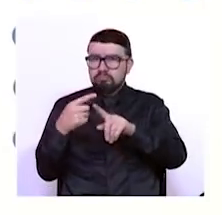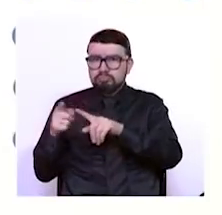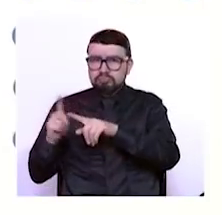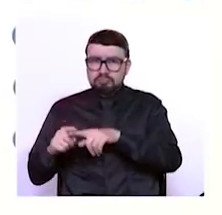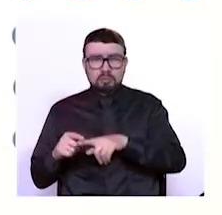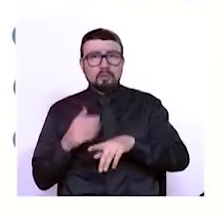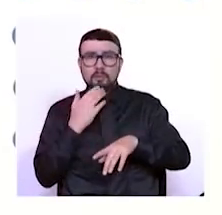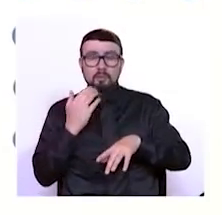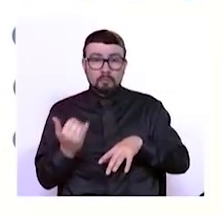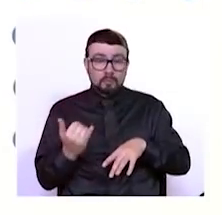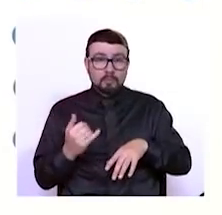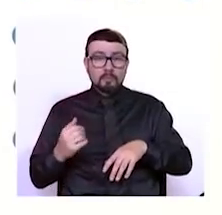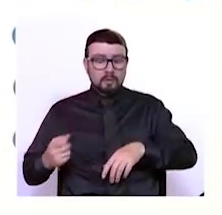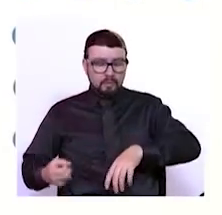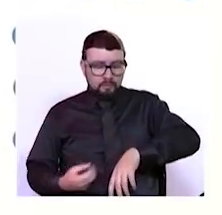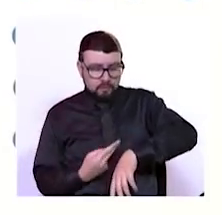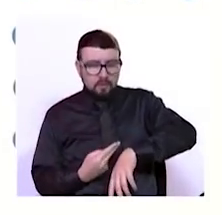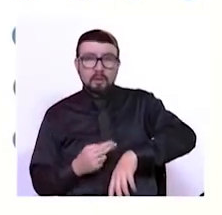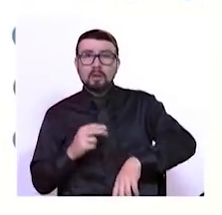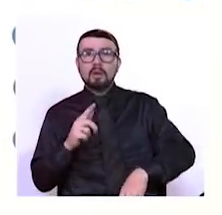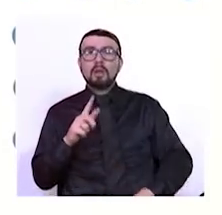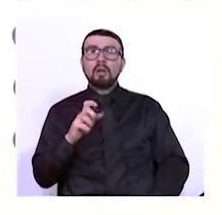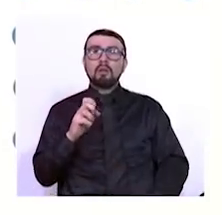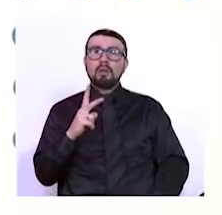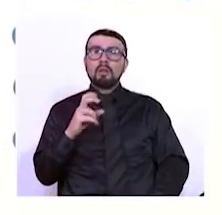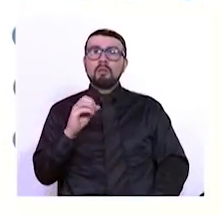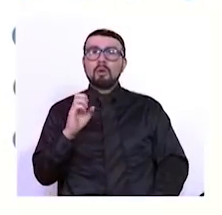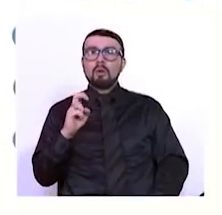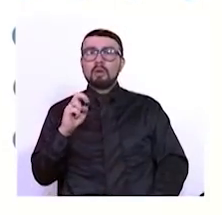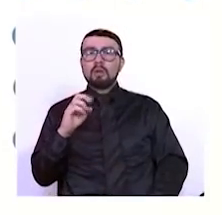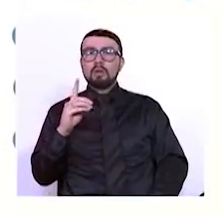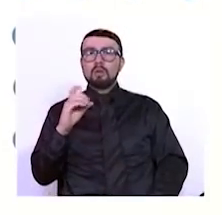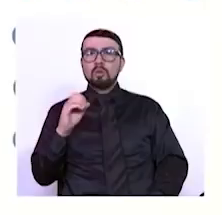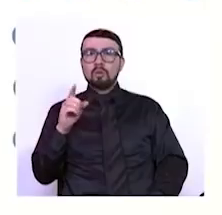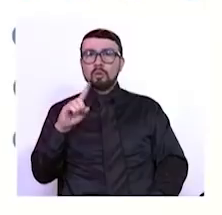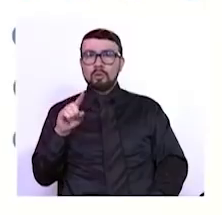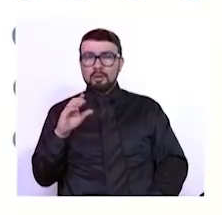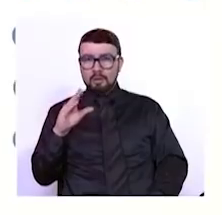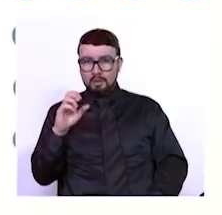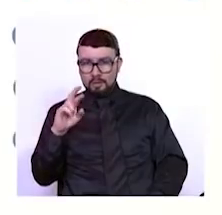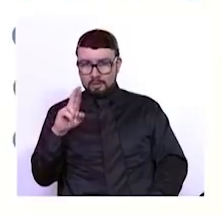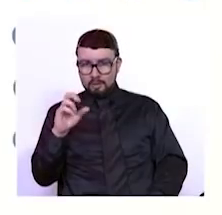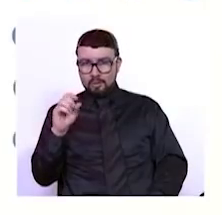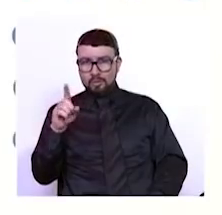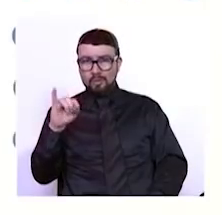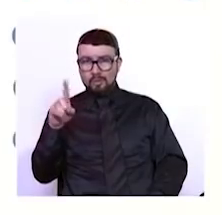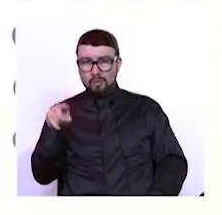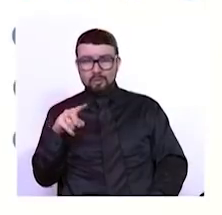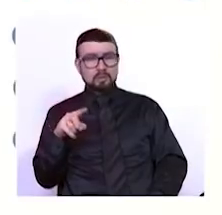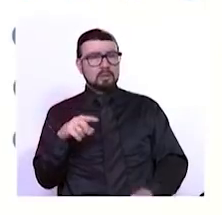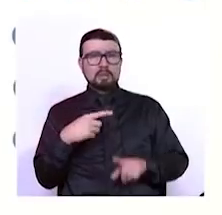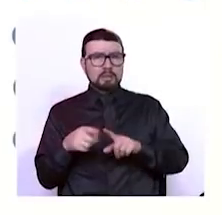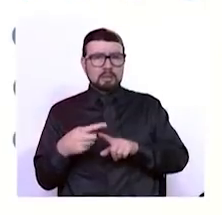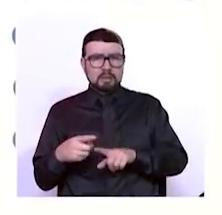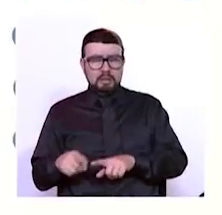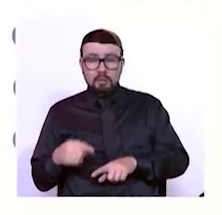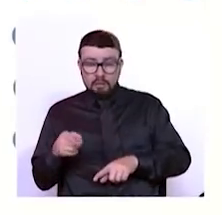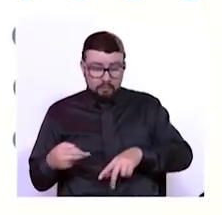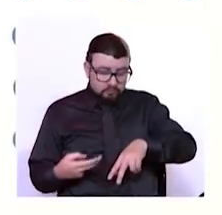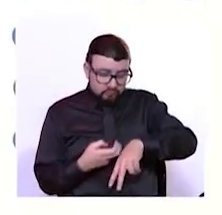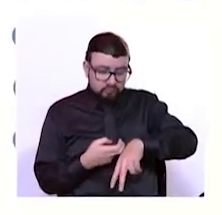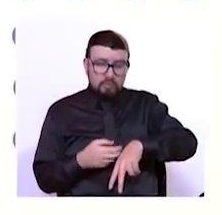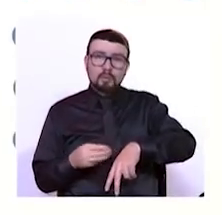como la fleboendosclerosis, la terapia ortomolecular intravenosa a través de las